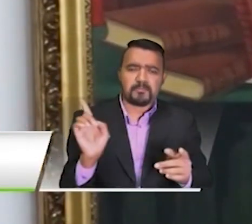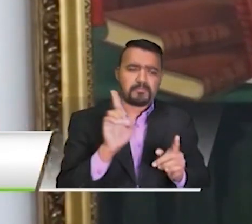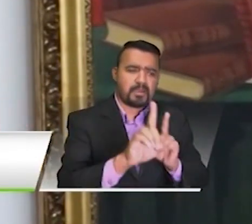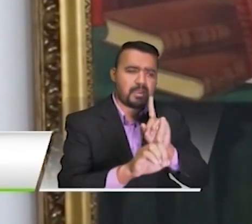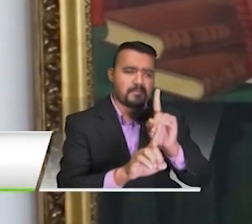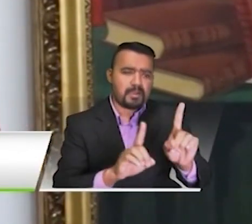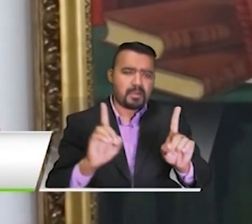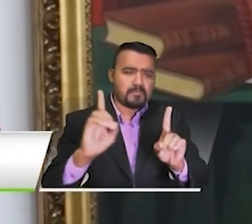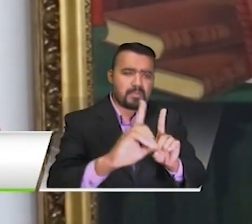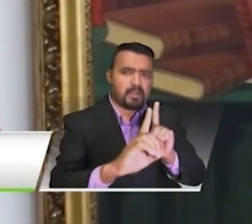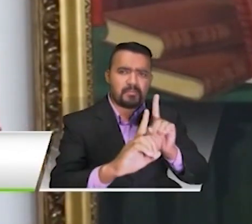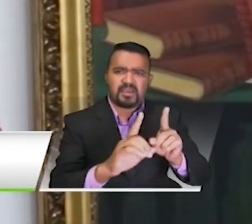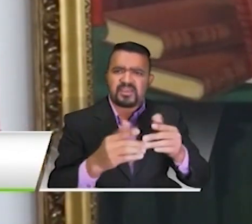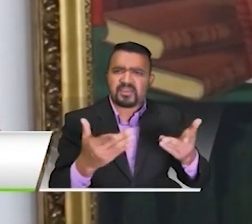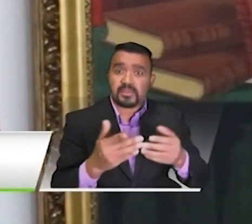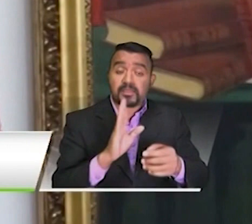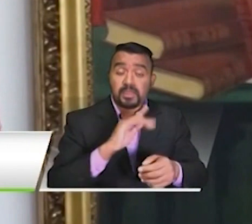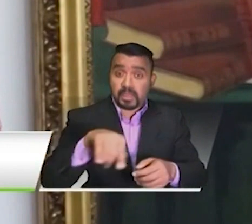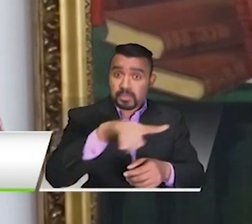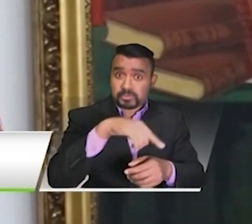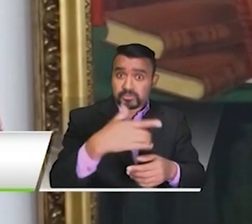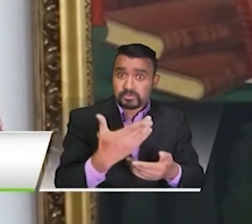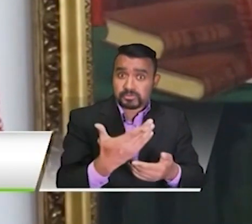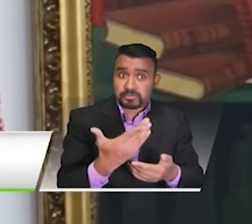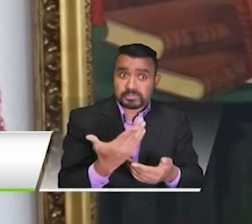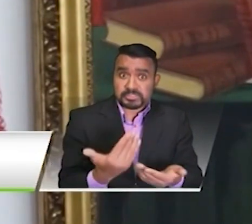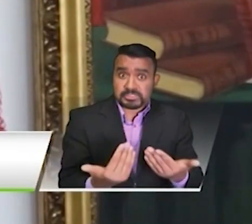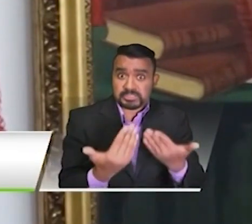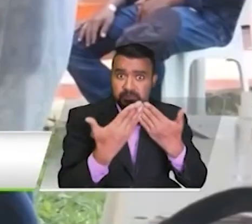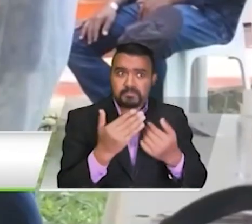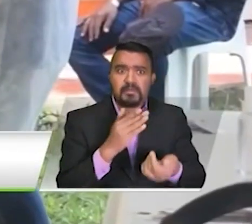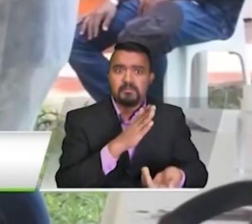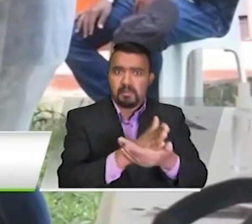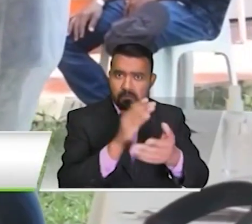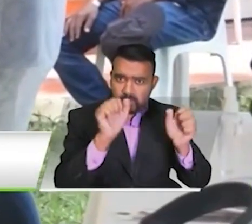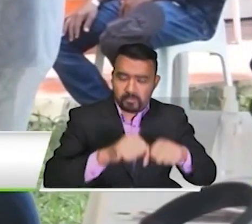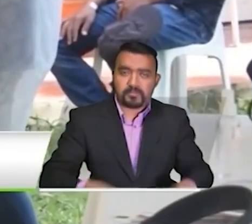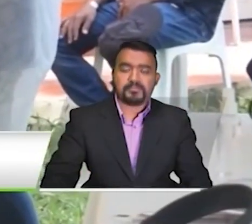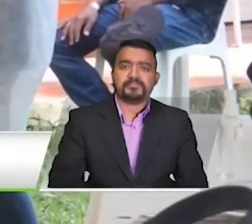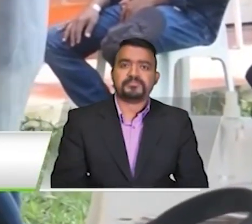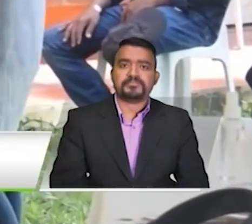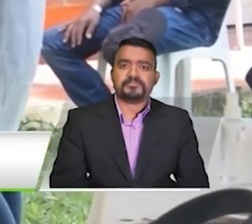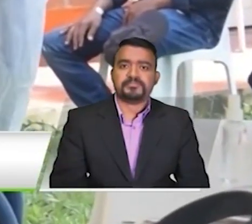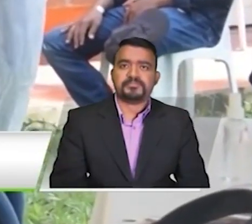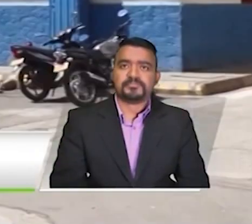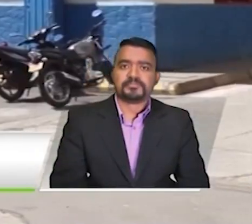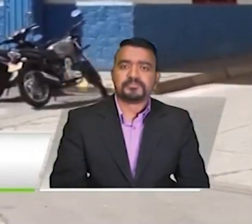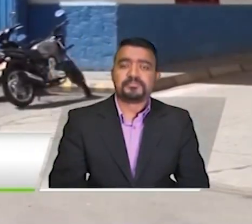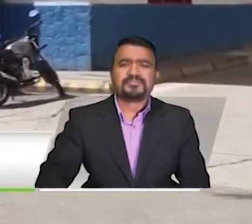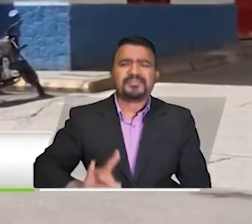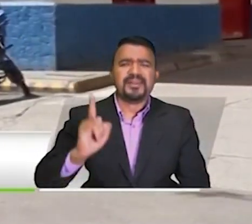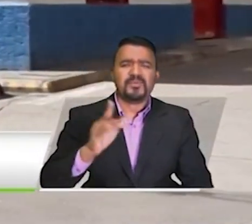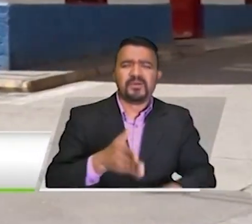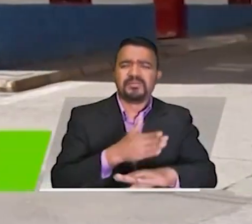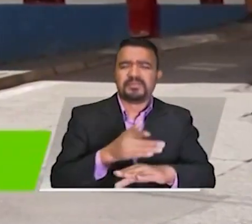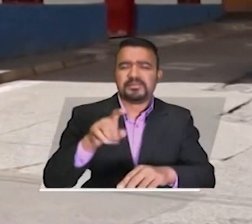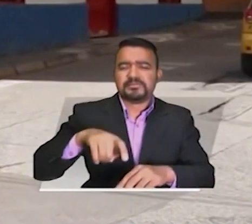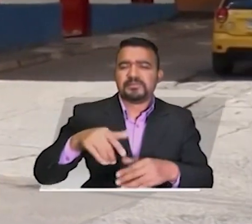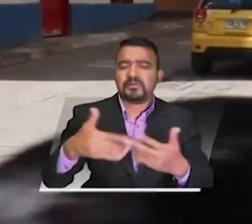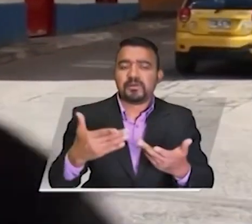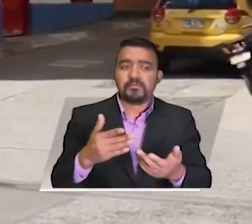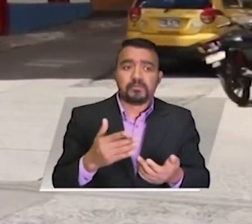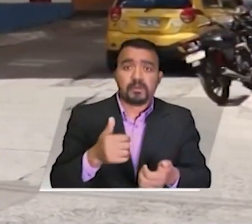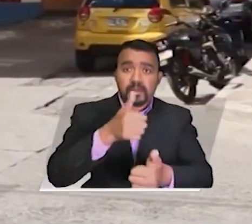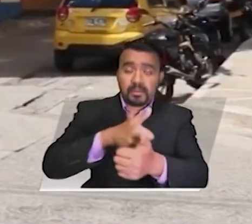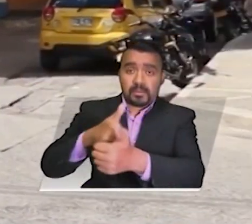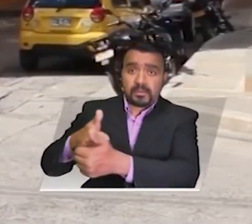que acondicionamos para que nuestros caficultores puedan hacer ese ejercicio. Los mandatarios reciben constantemente capacitaciones por parte de